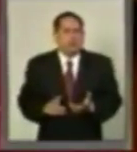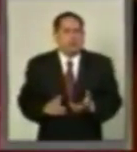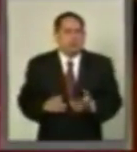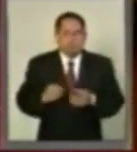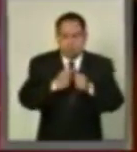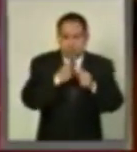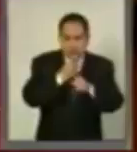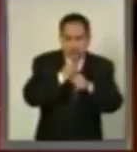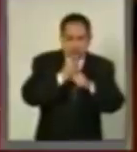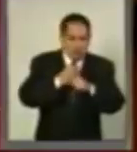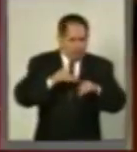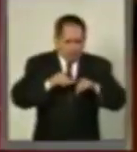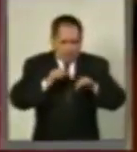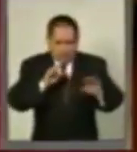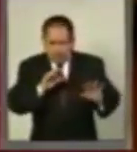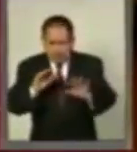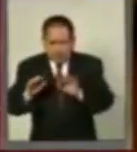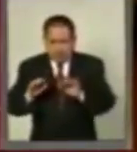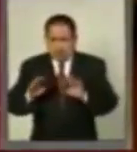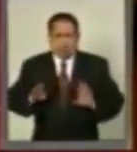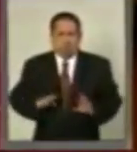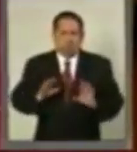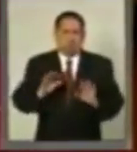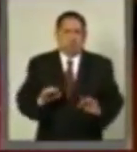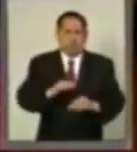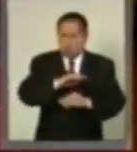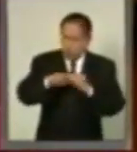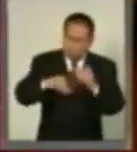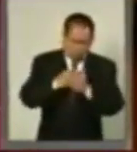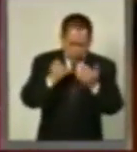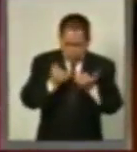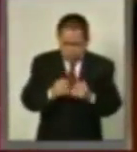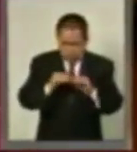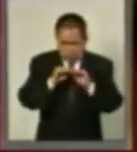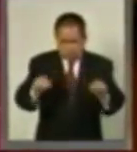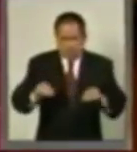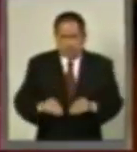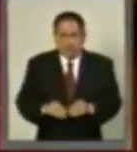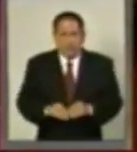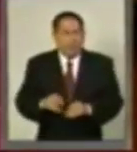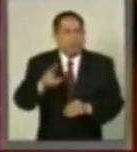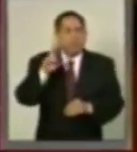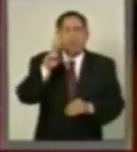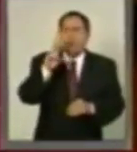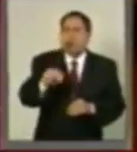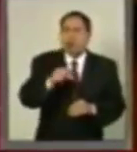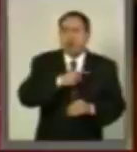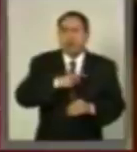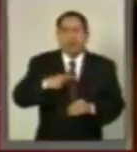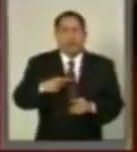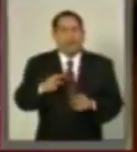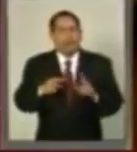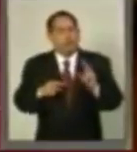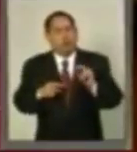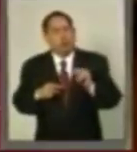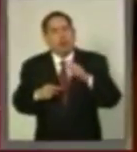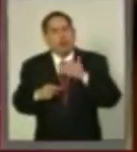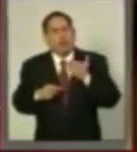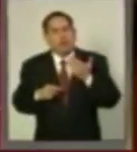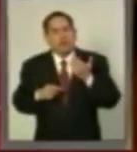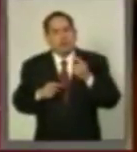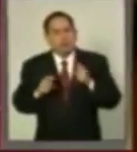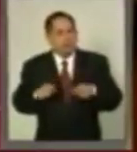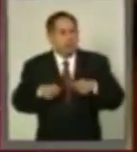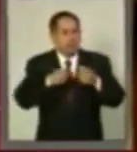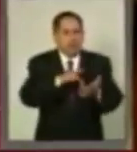los trabajos necesarios para que estén en las mejores condiciones, todos por igual. No se está dando ningún